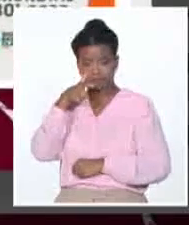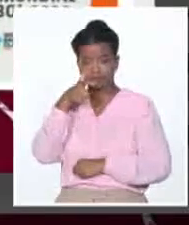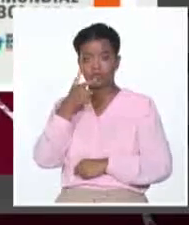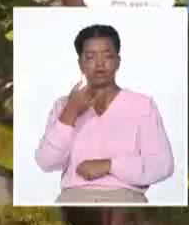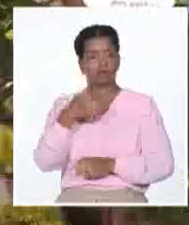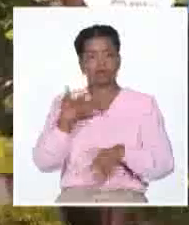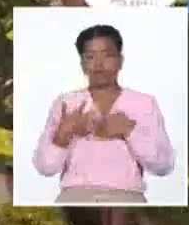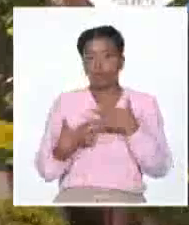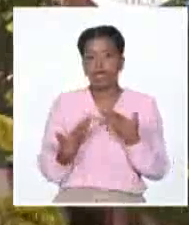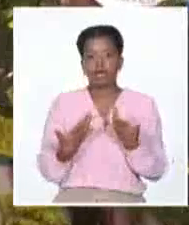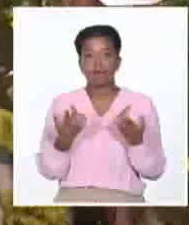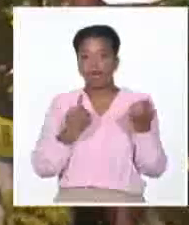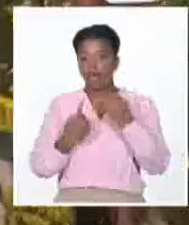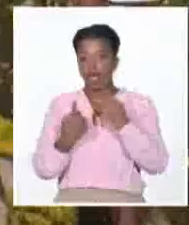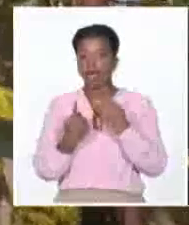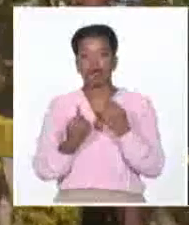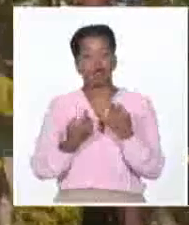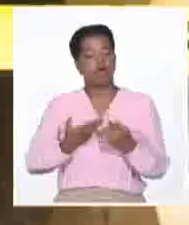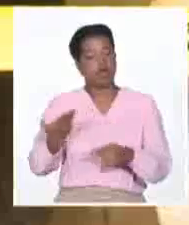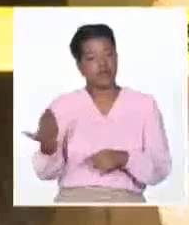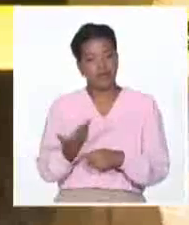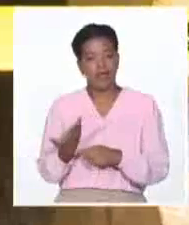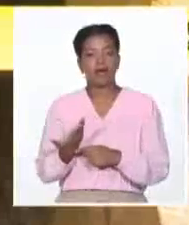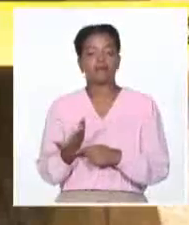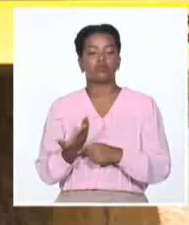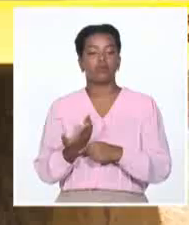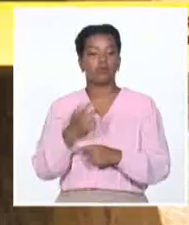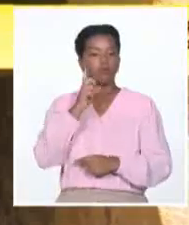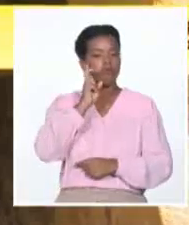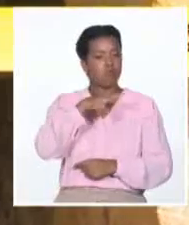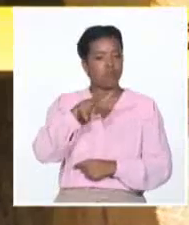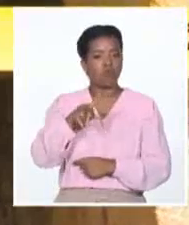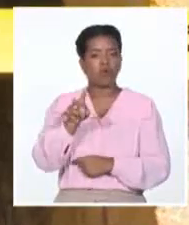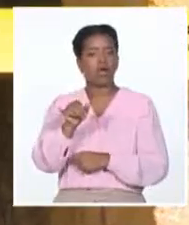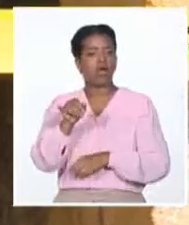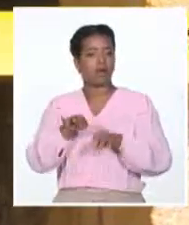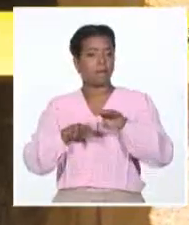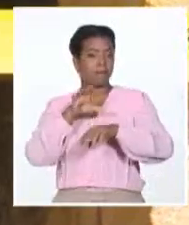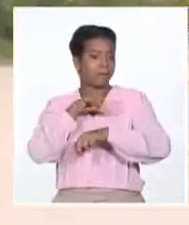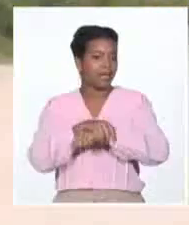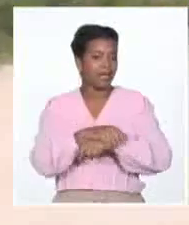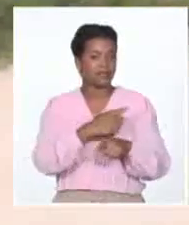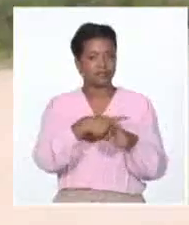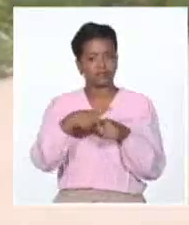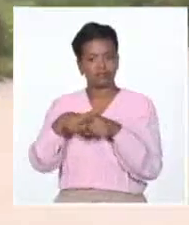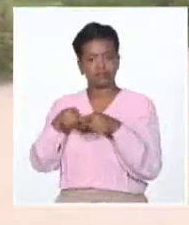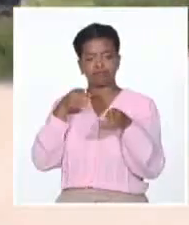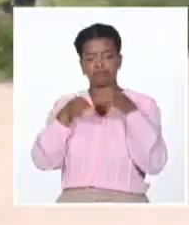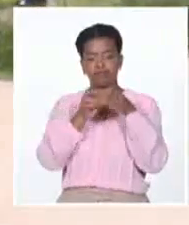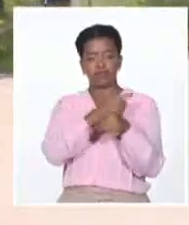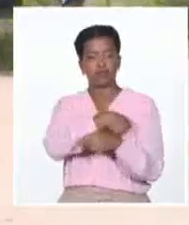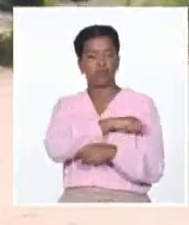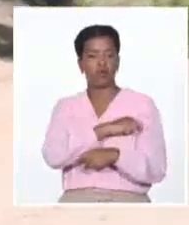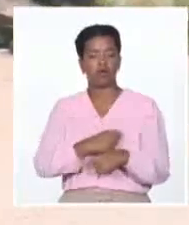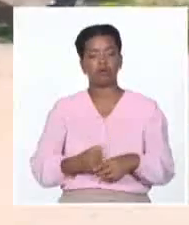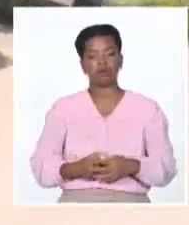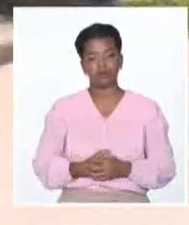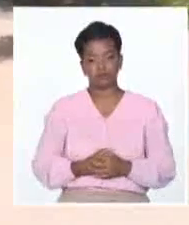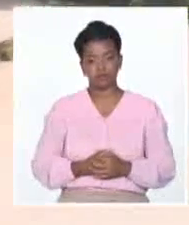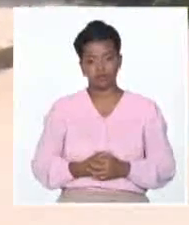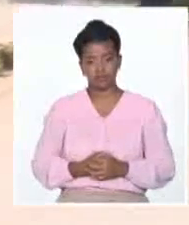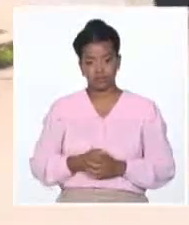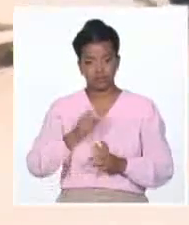la detención y el procesamiento de los autores con una participación protagónica del pueblo. En el empeño de defender la